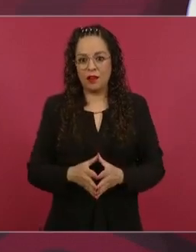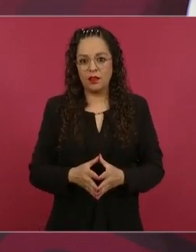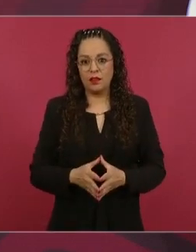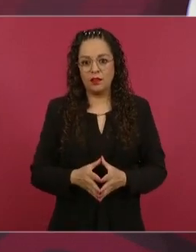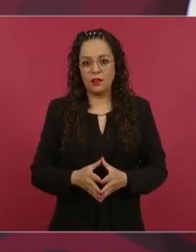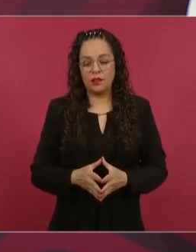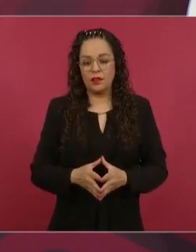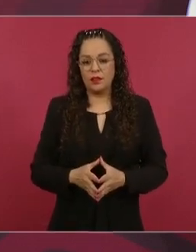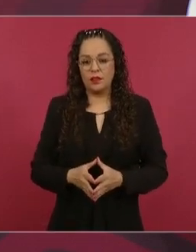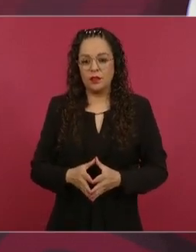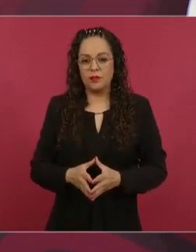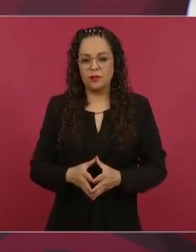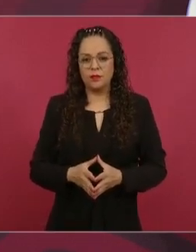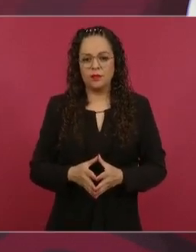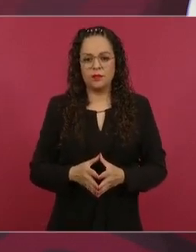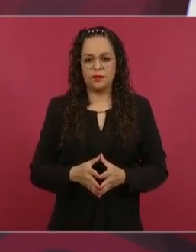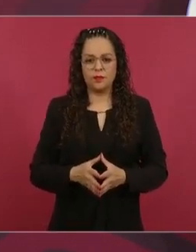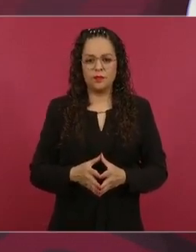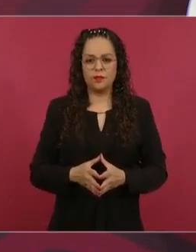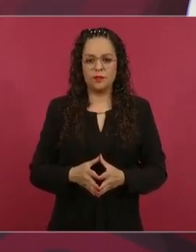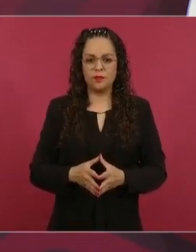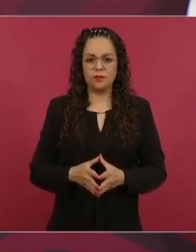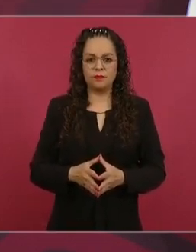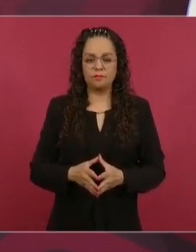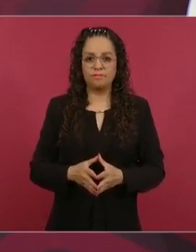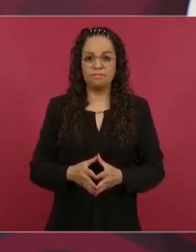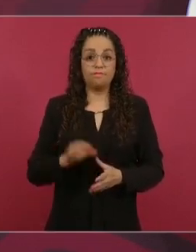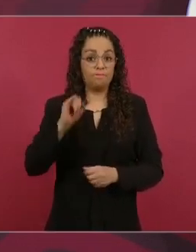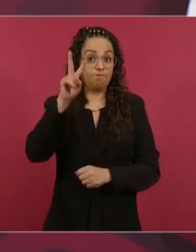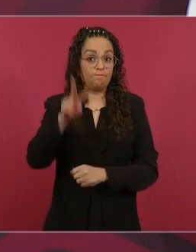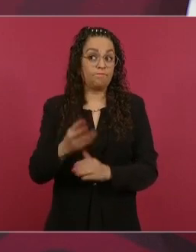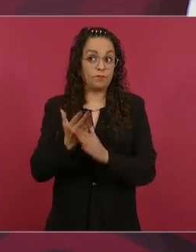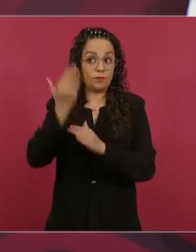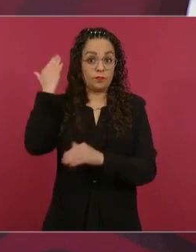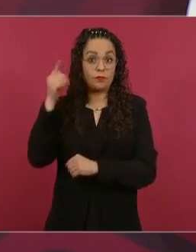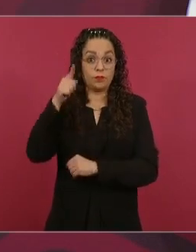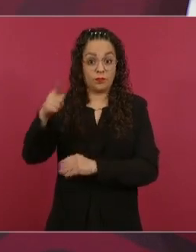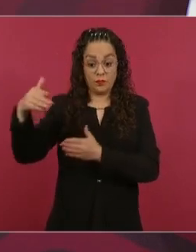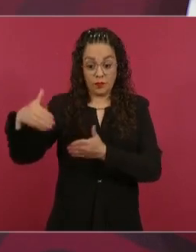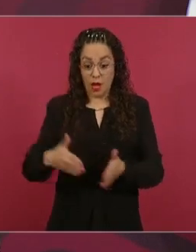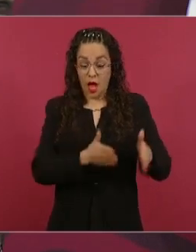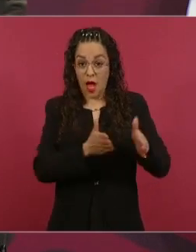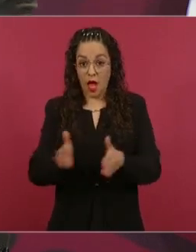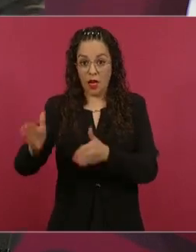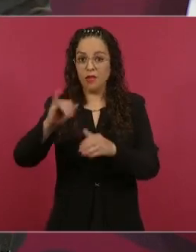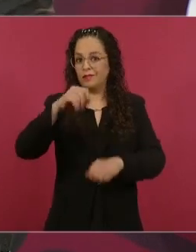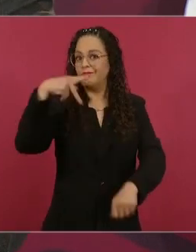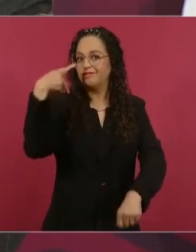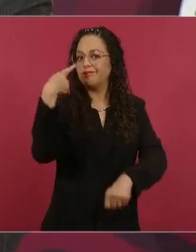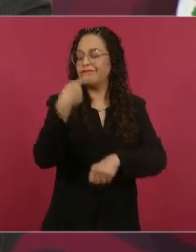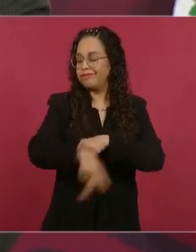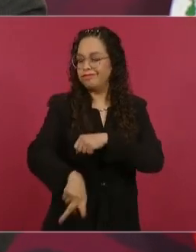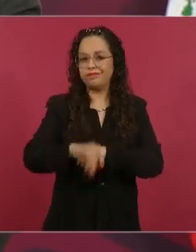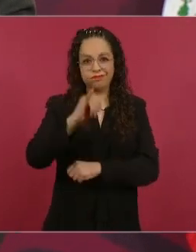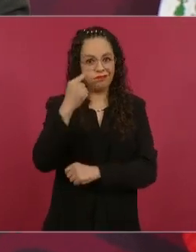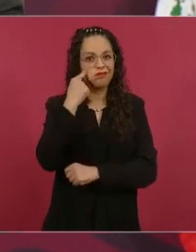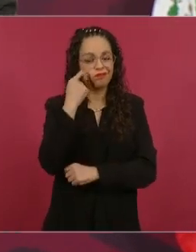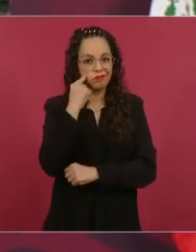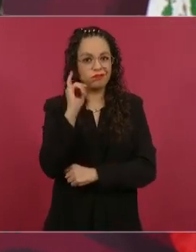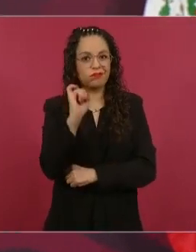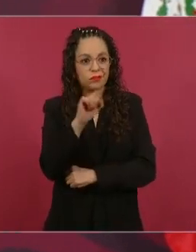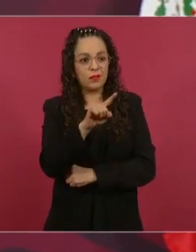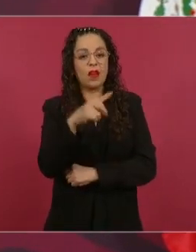carretera era muy riesgosa de Veracruz a Puebla, la